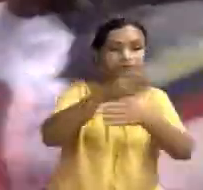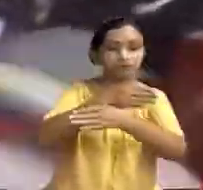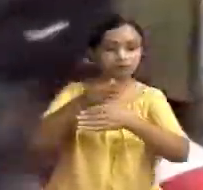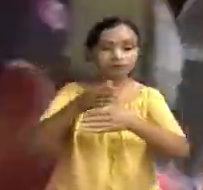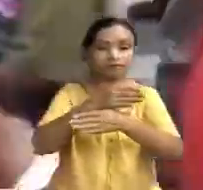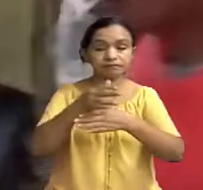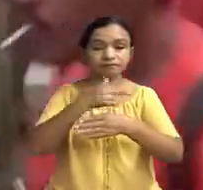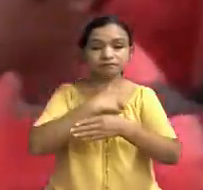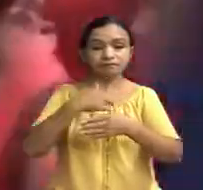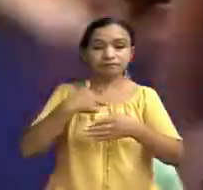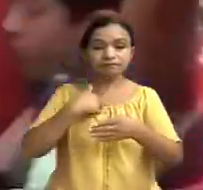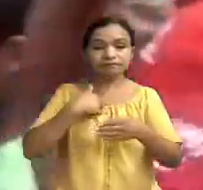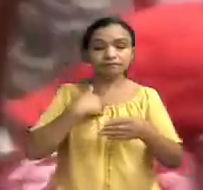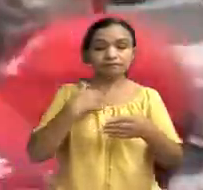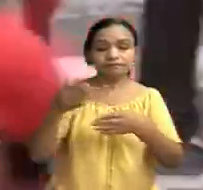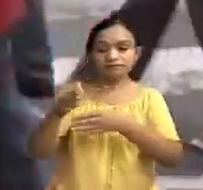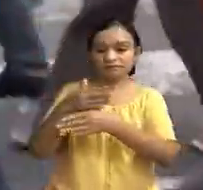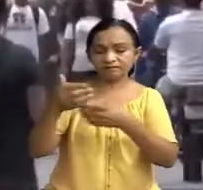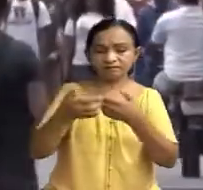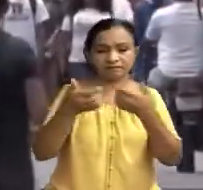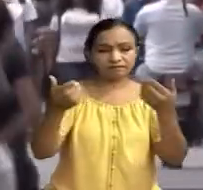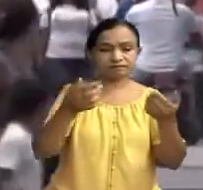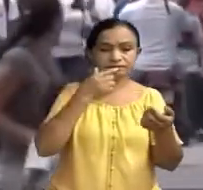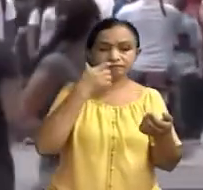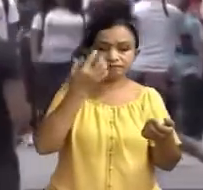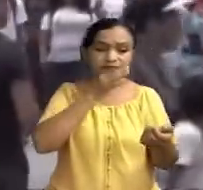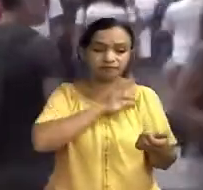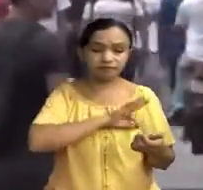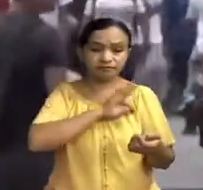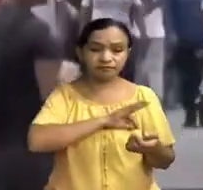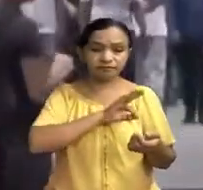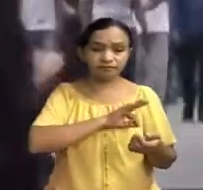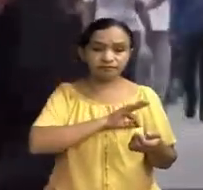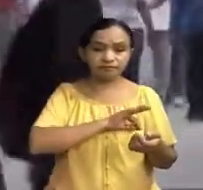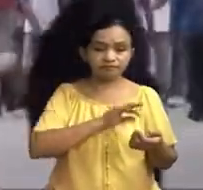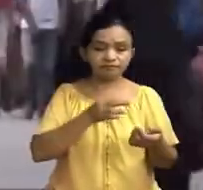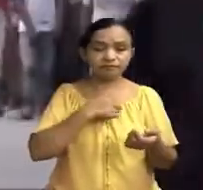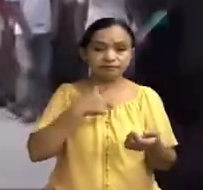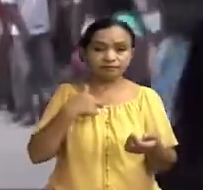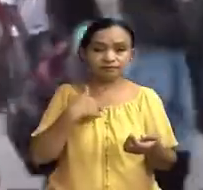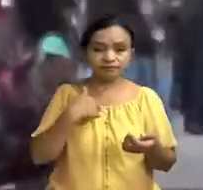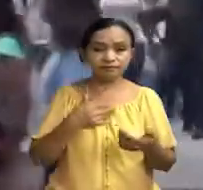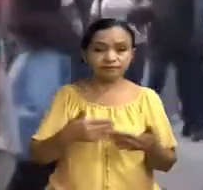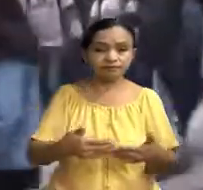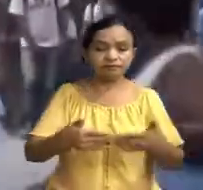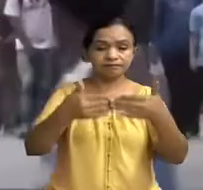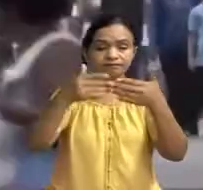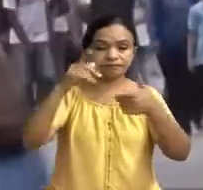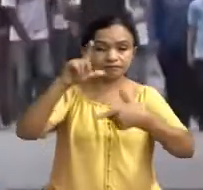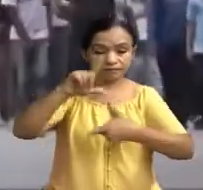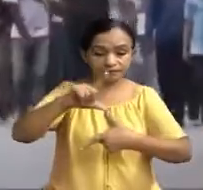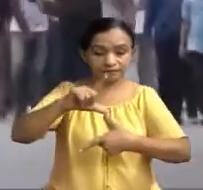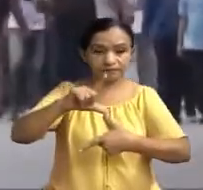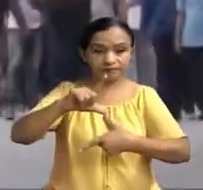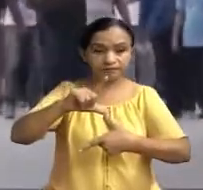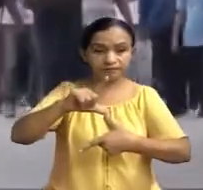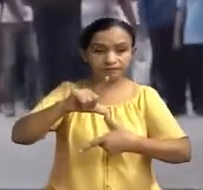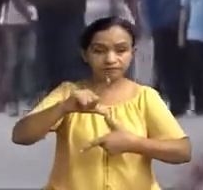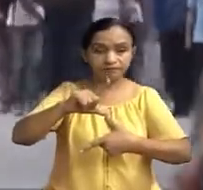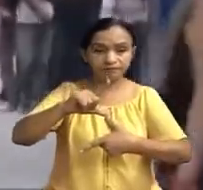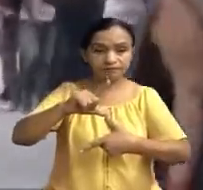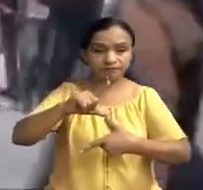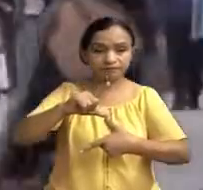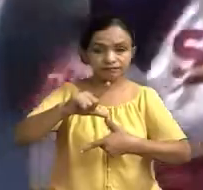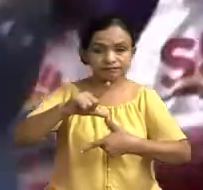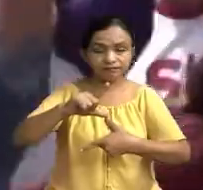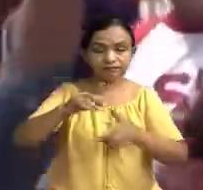y se ha creado una gran desigualdad social, por ejemplo en Chile, okay, que se nos quiso presentar como la vitrina de América Latina y el Caribe. Los Chicago Boys.